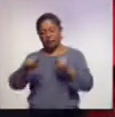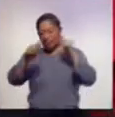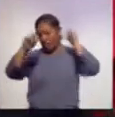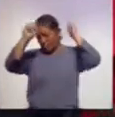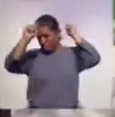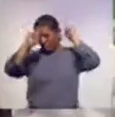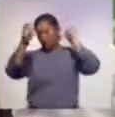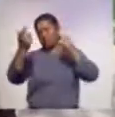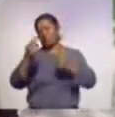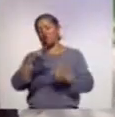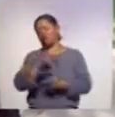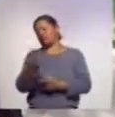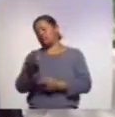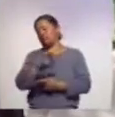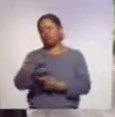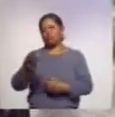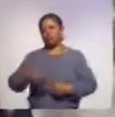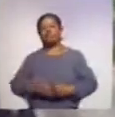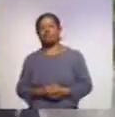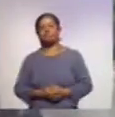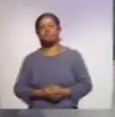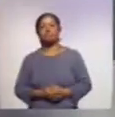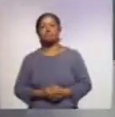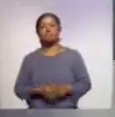de la redacción, Ahora Noticias.